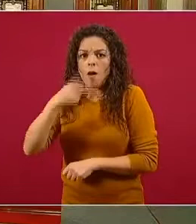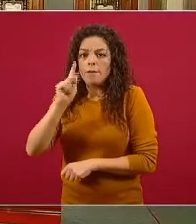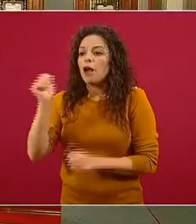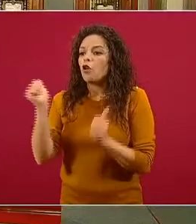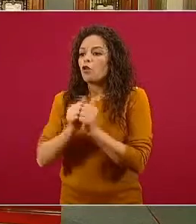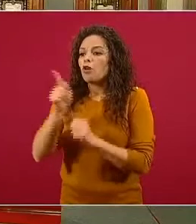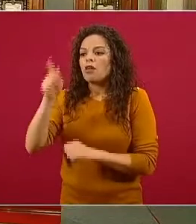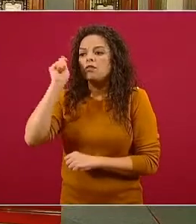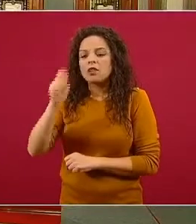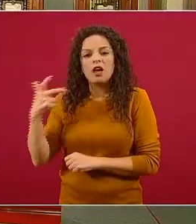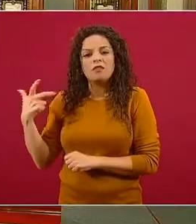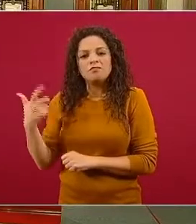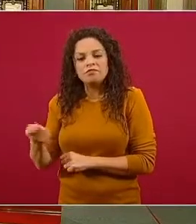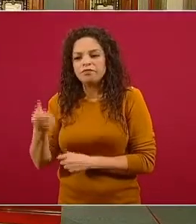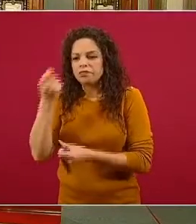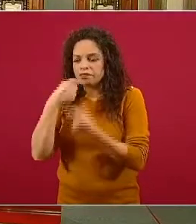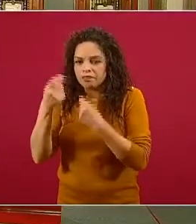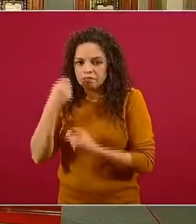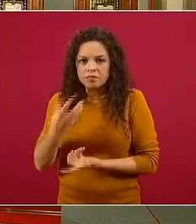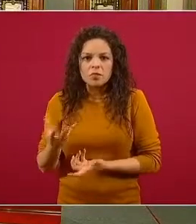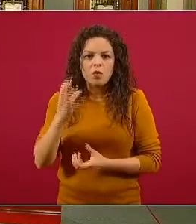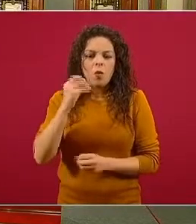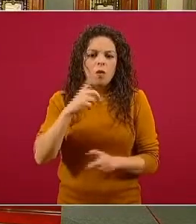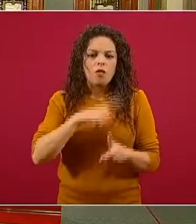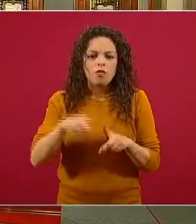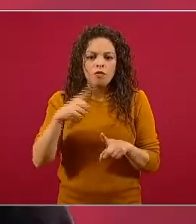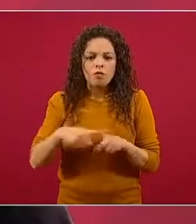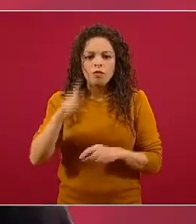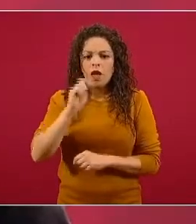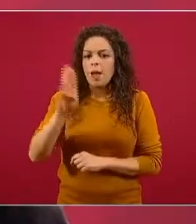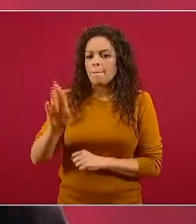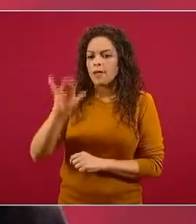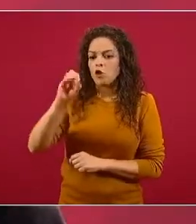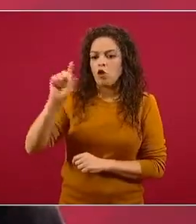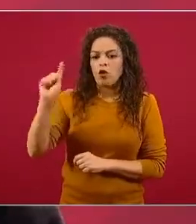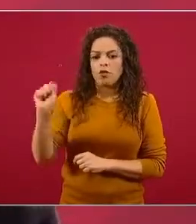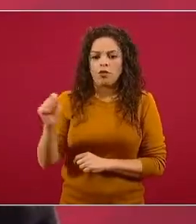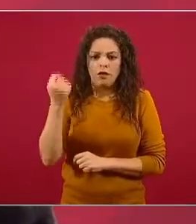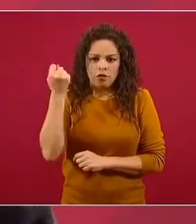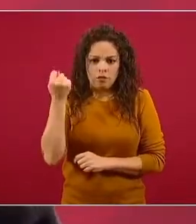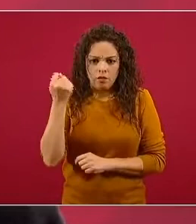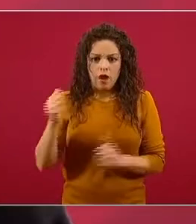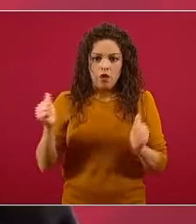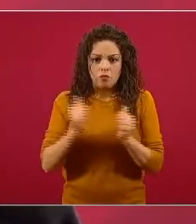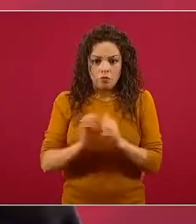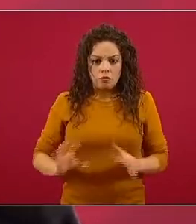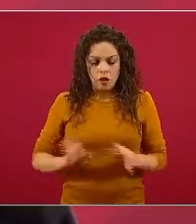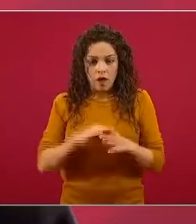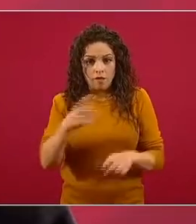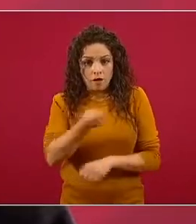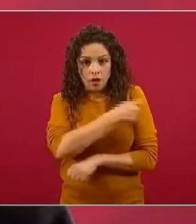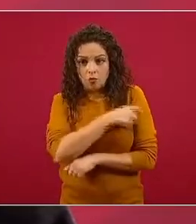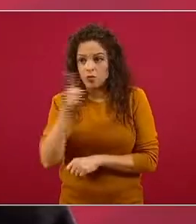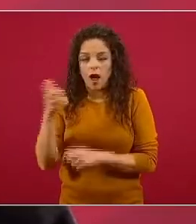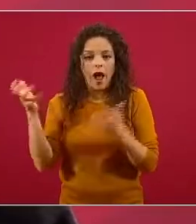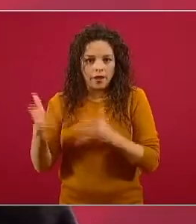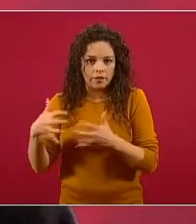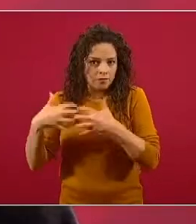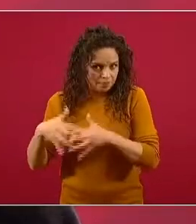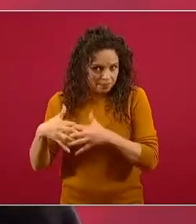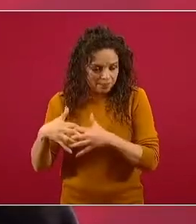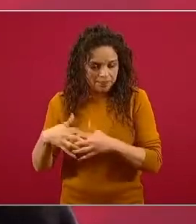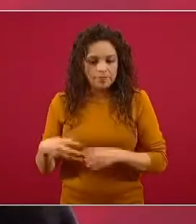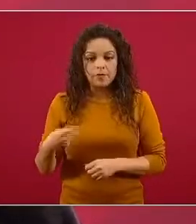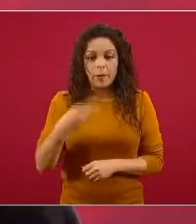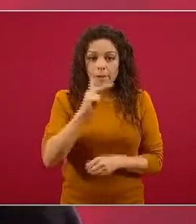farmacéuticos inyectables, análogos tecnológicamente o biotecnológicamente a las vacunas que producen. Es frecuente